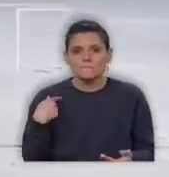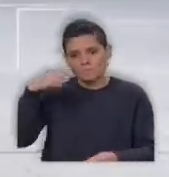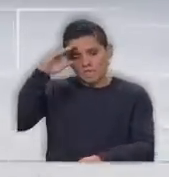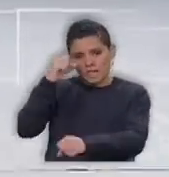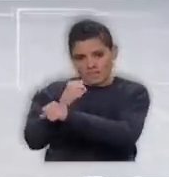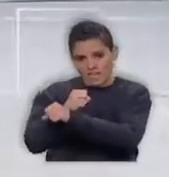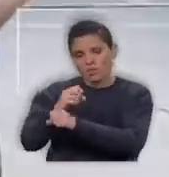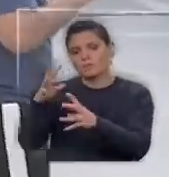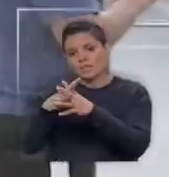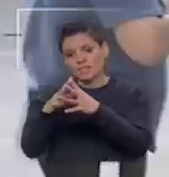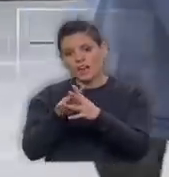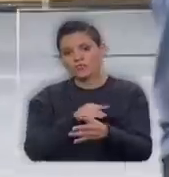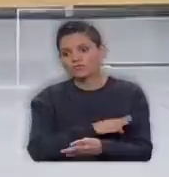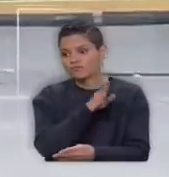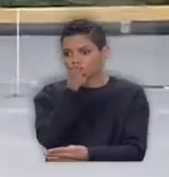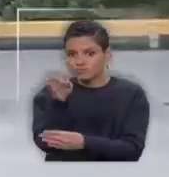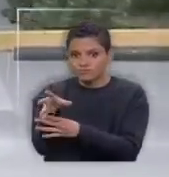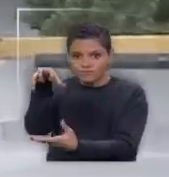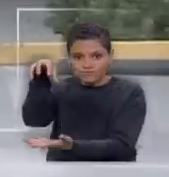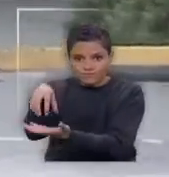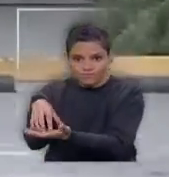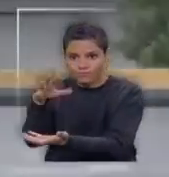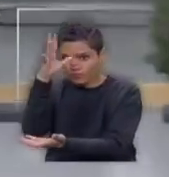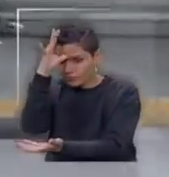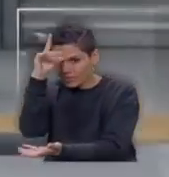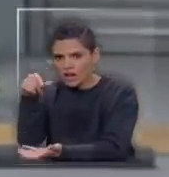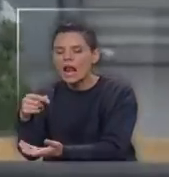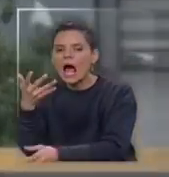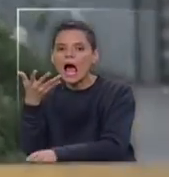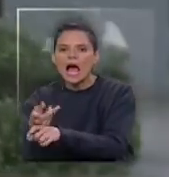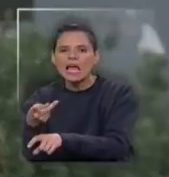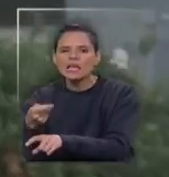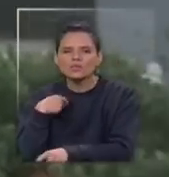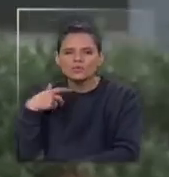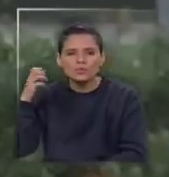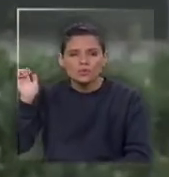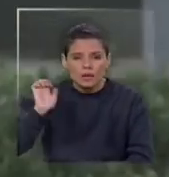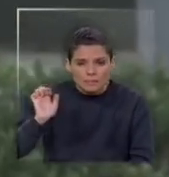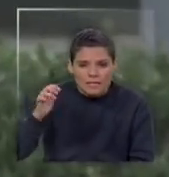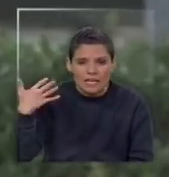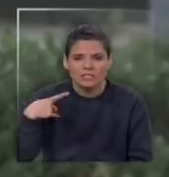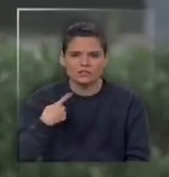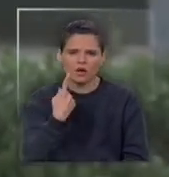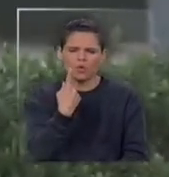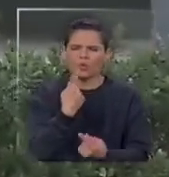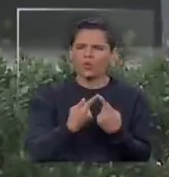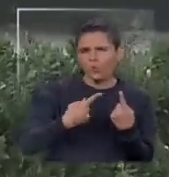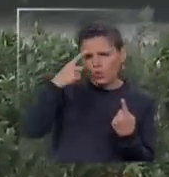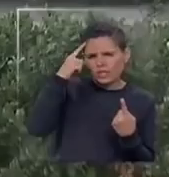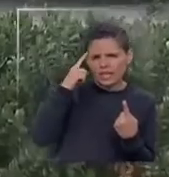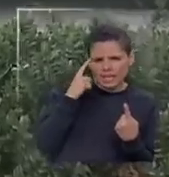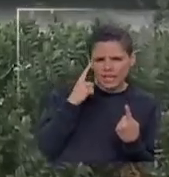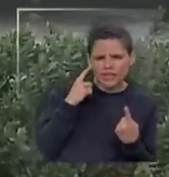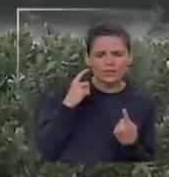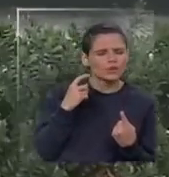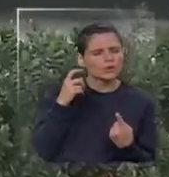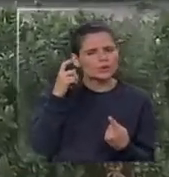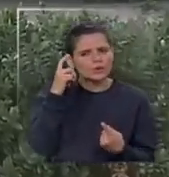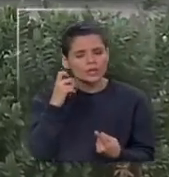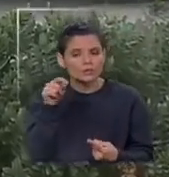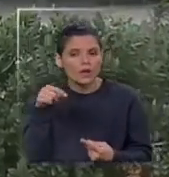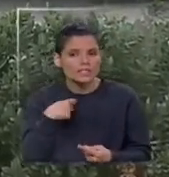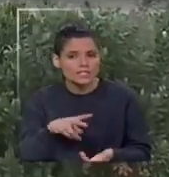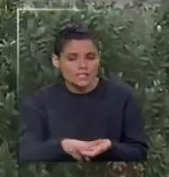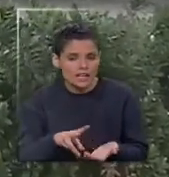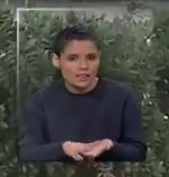militares se van para allá. Donde hay una emergencia, no tenemos confirmado, pero habría un herido que nos comentaba Iván Núñez. Pero esa es la realidad acá en Puente Alto.